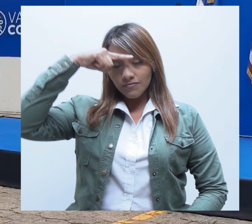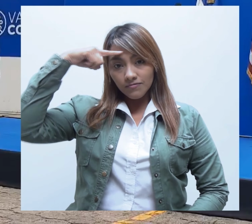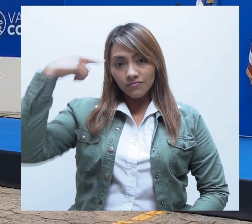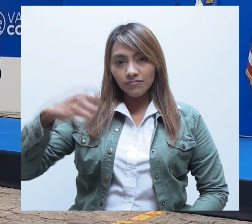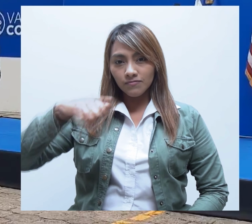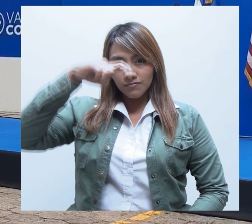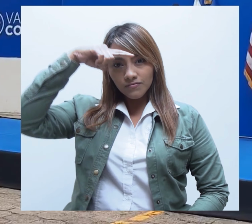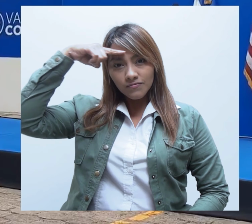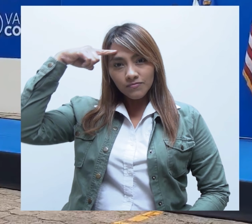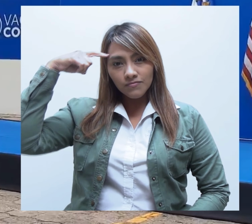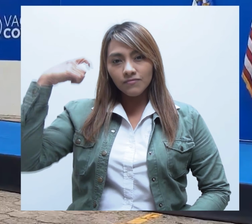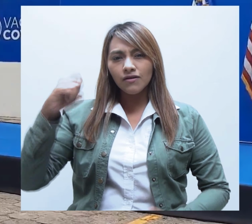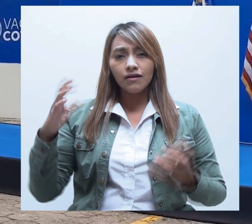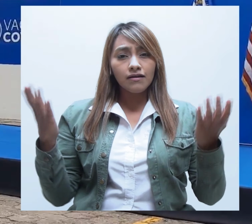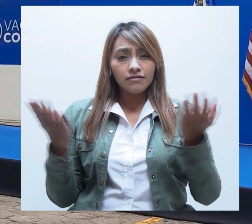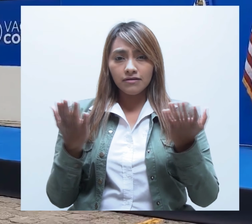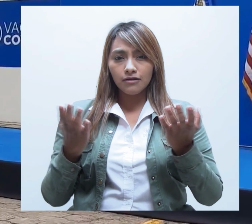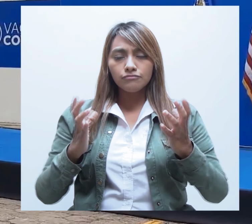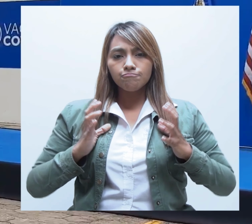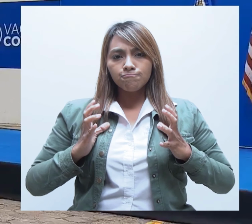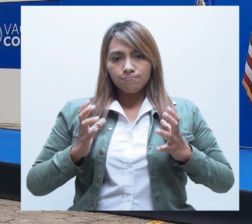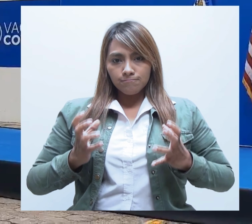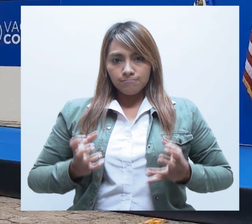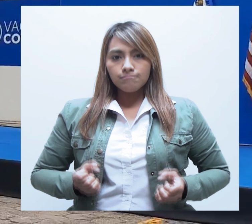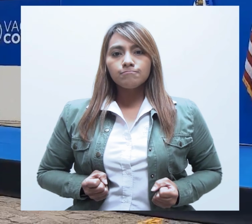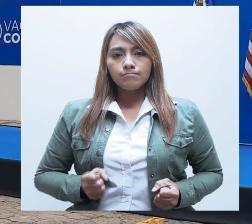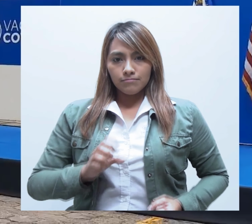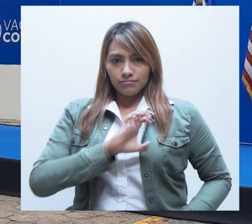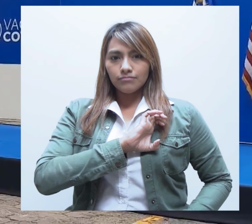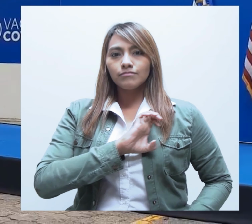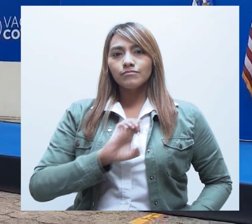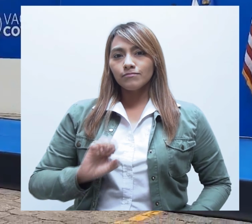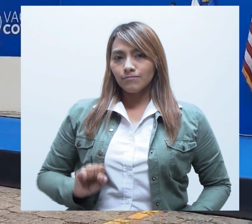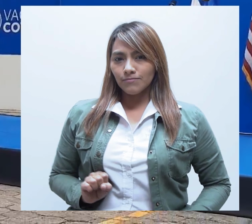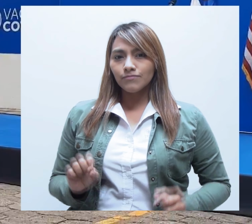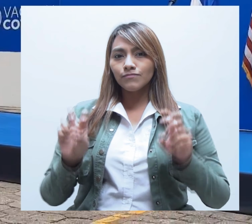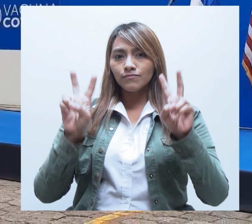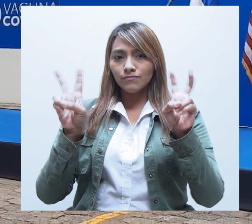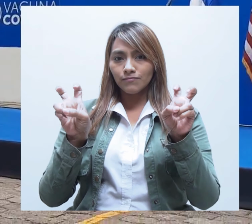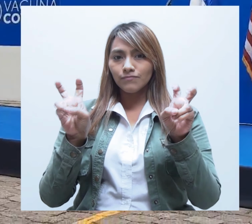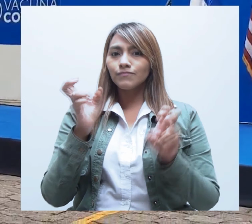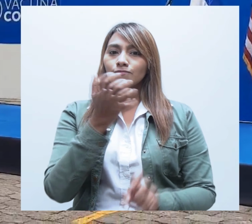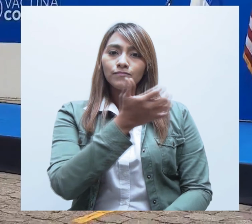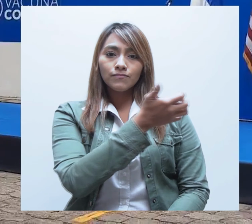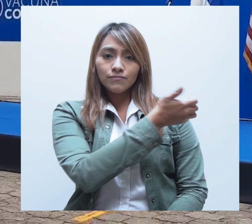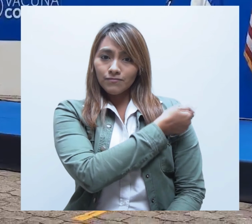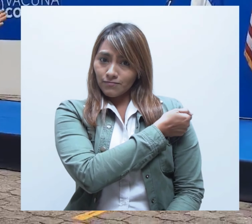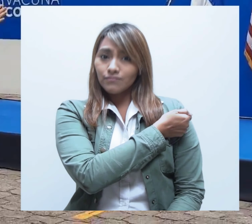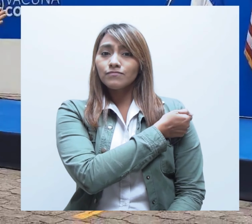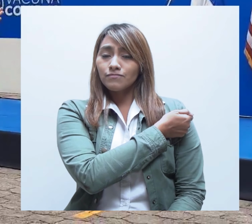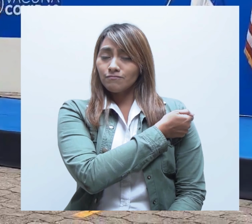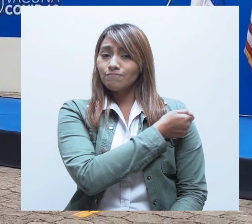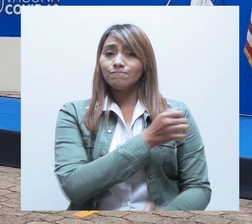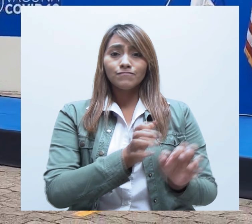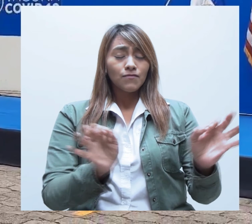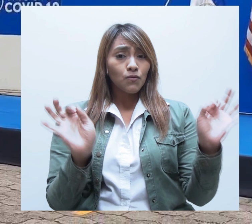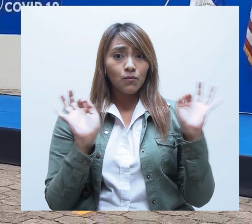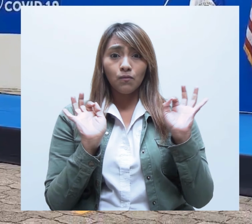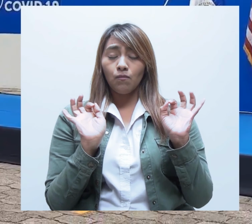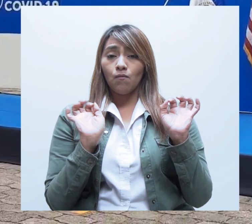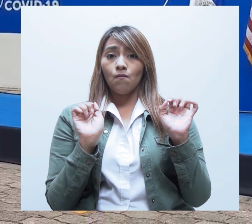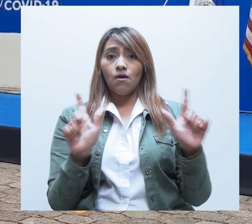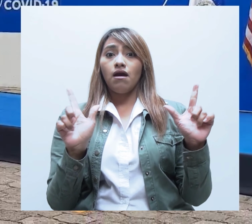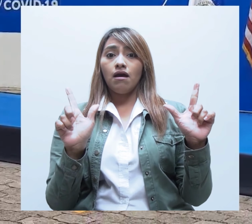La respuesta del gobierno de El Salvador a las vacunaciones ha sido